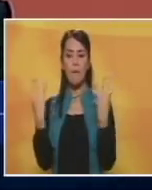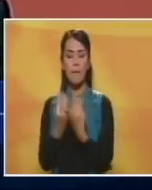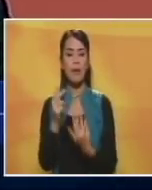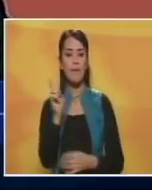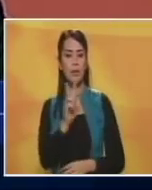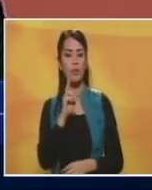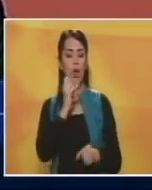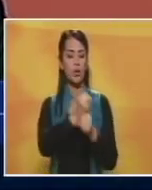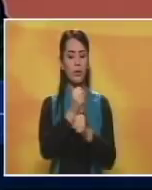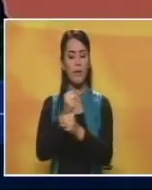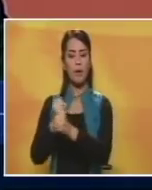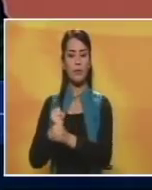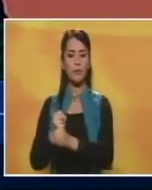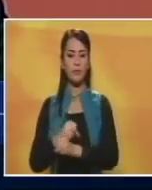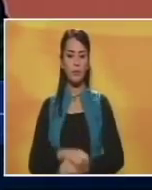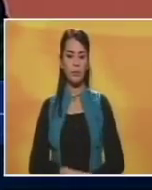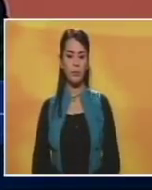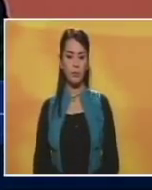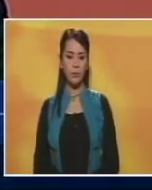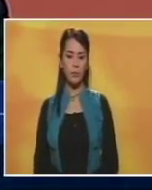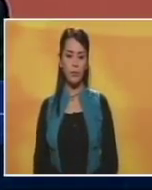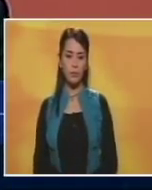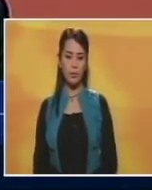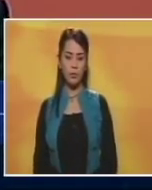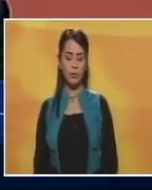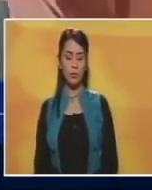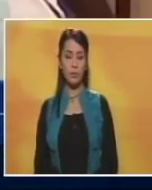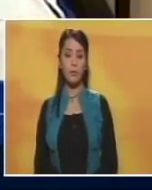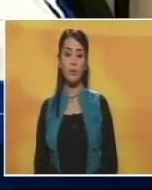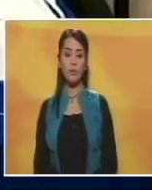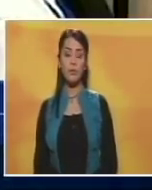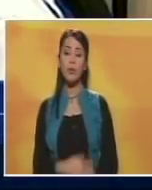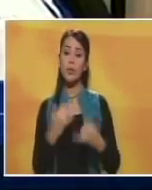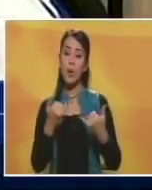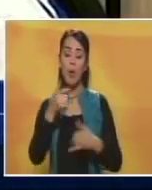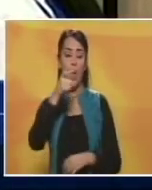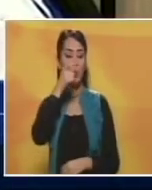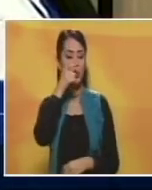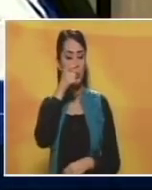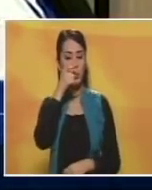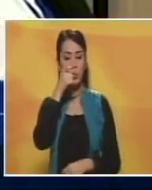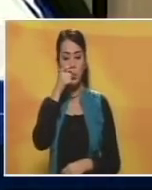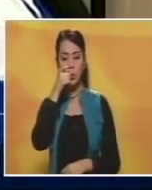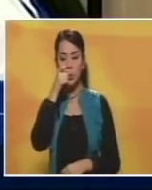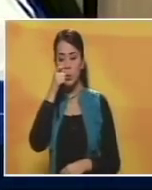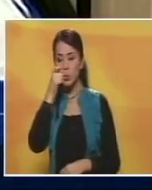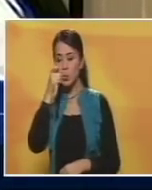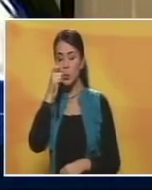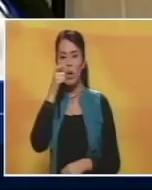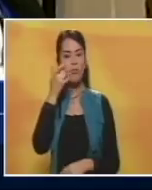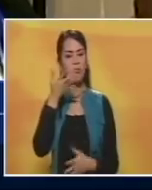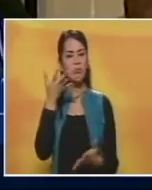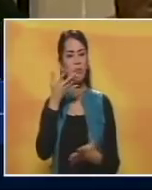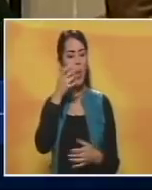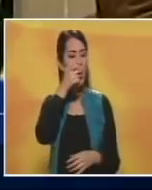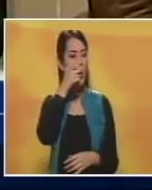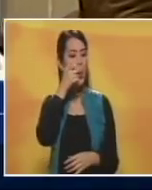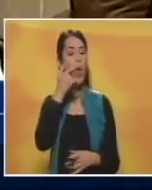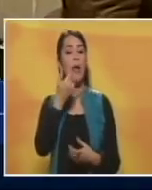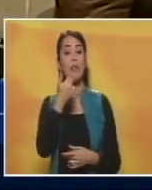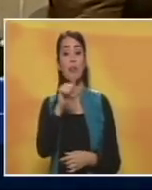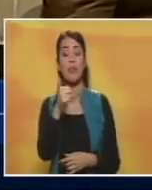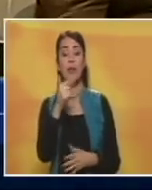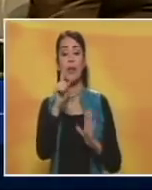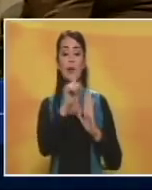la clase trabajadora. Y estamos haciendo seguimiento permanente de cada una de estas 10